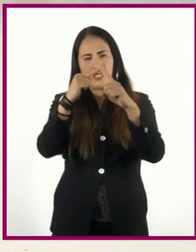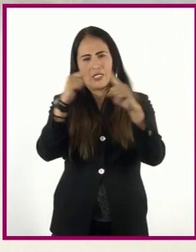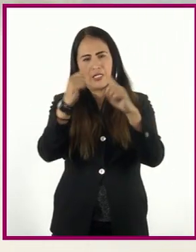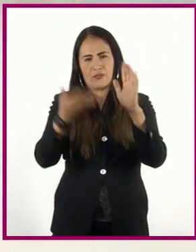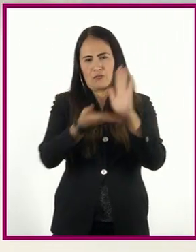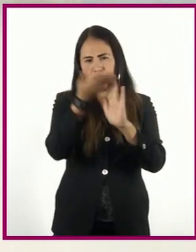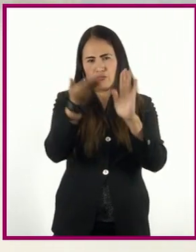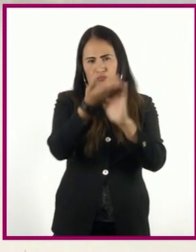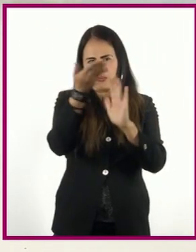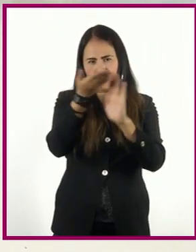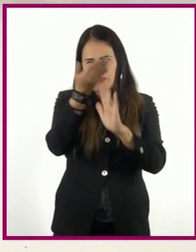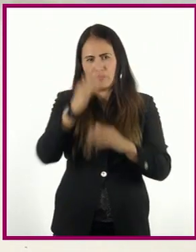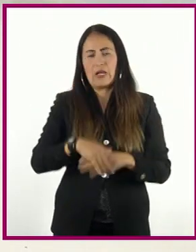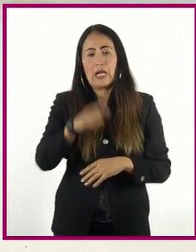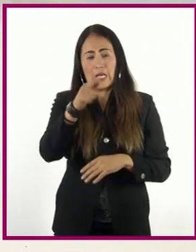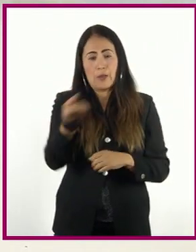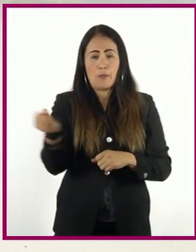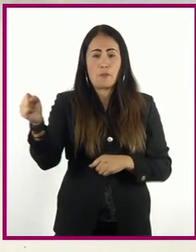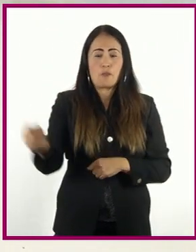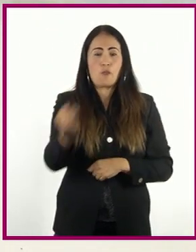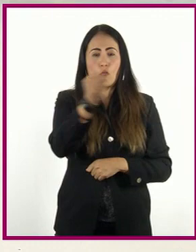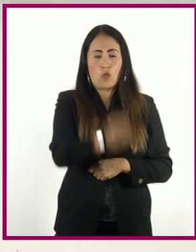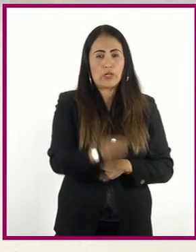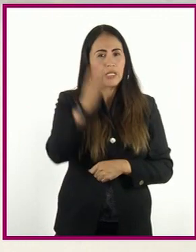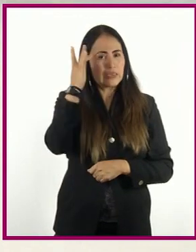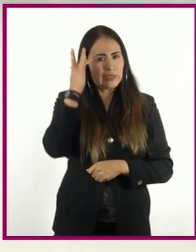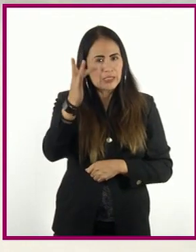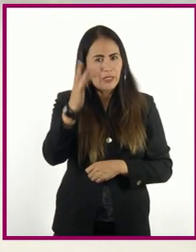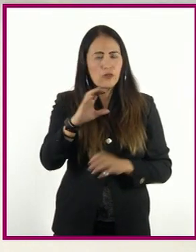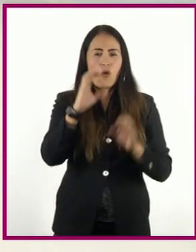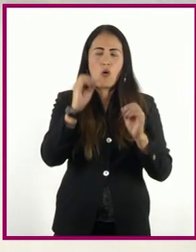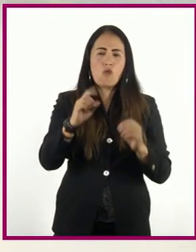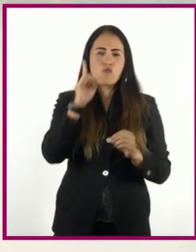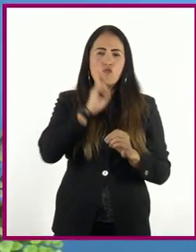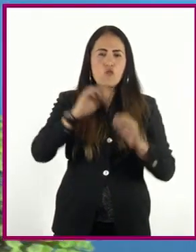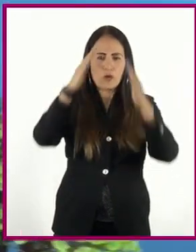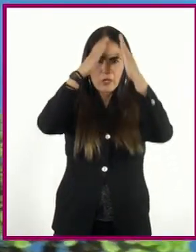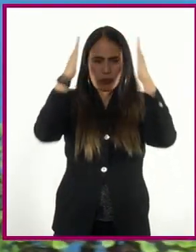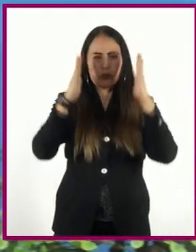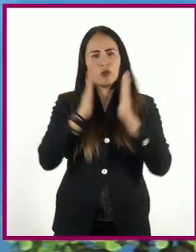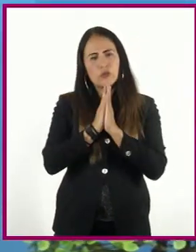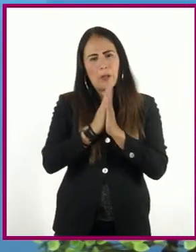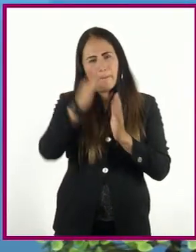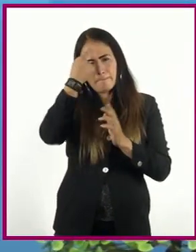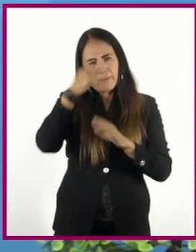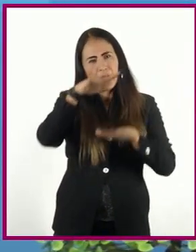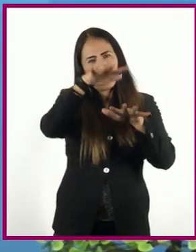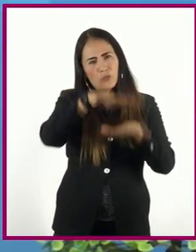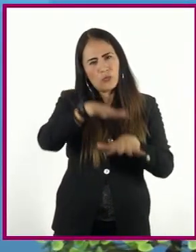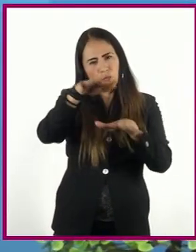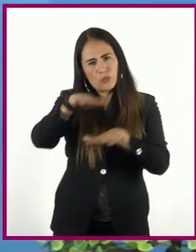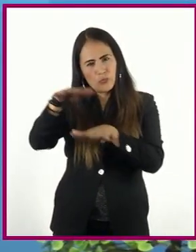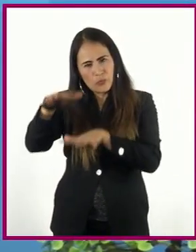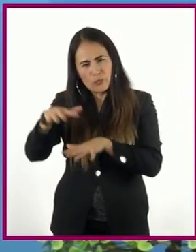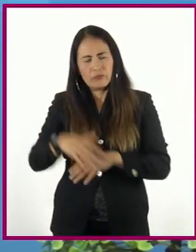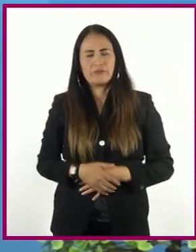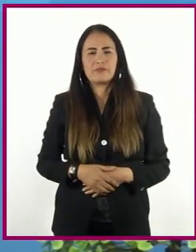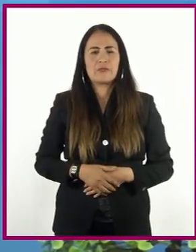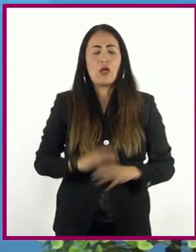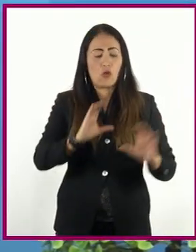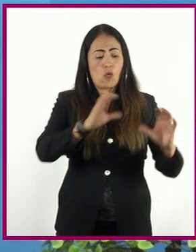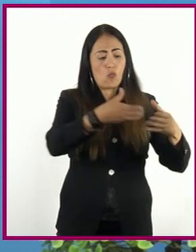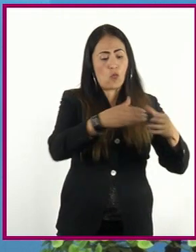que implantaron a un santo o a una virgen para su veneración. Por ello, es común que cada